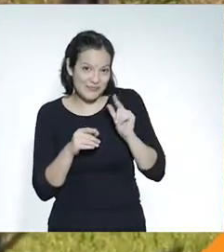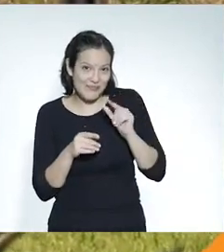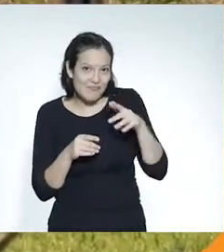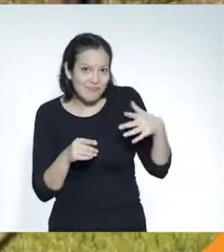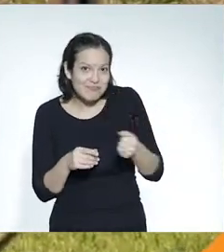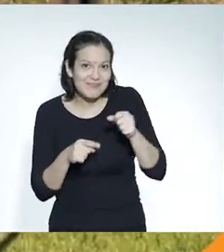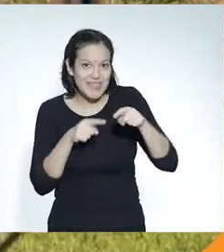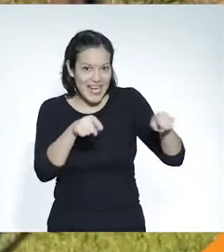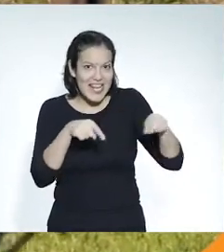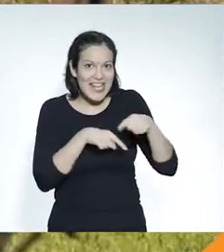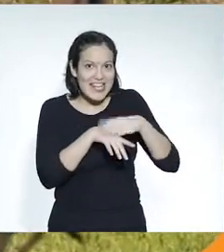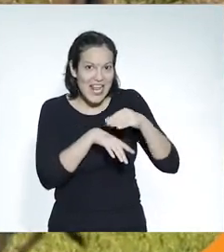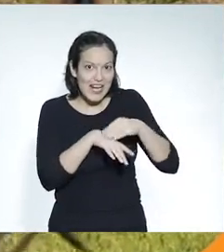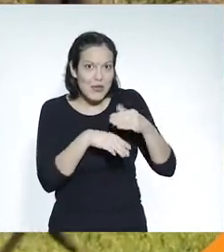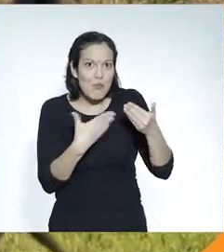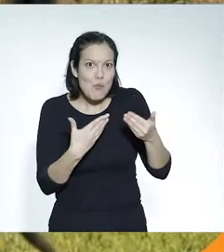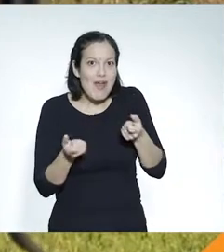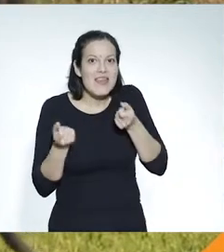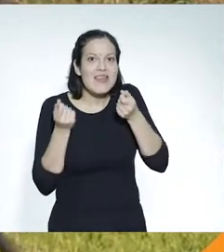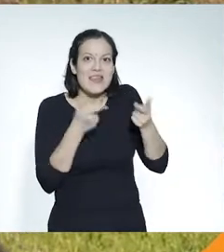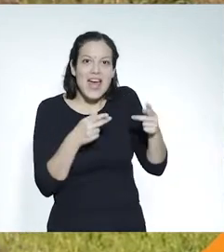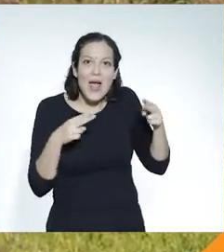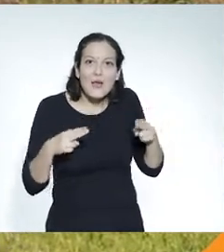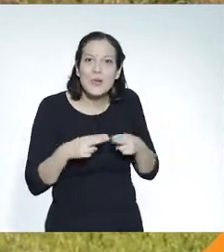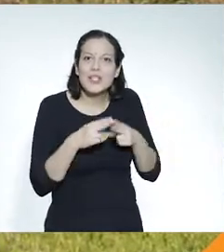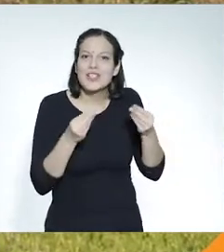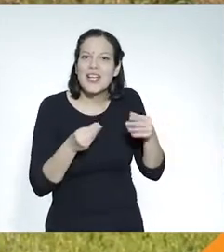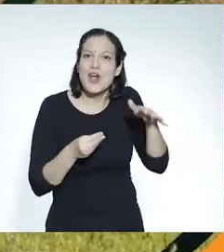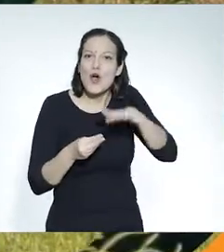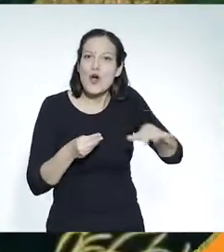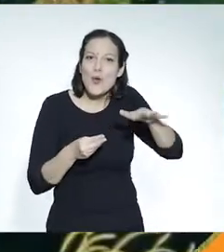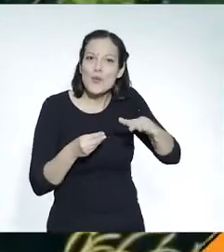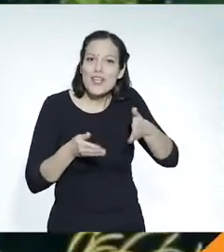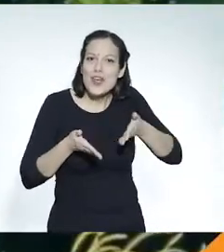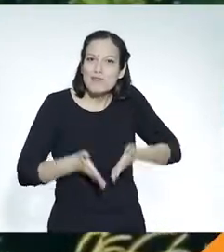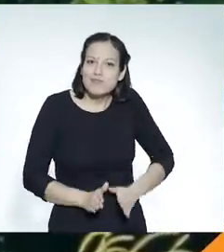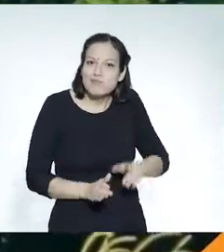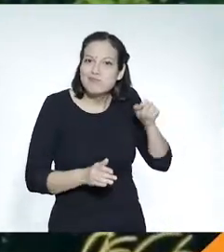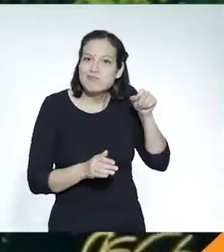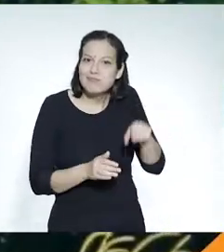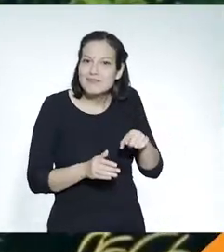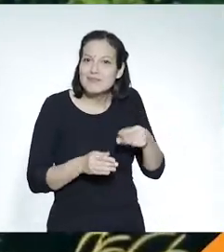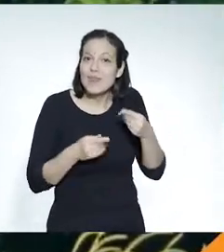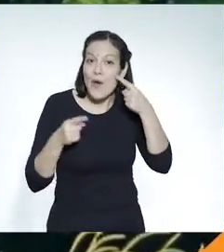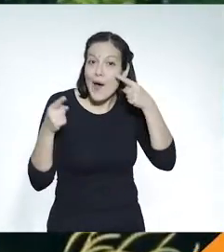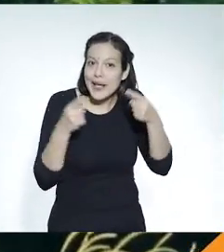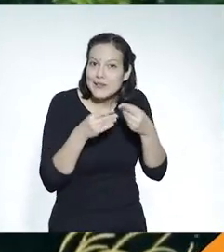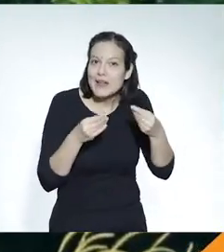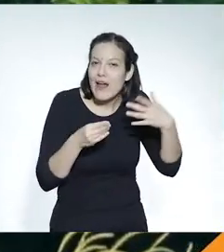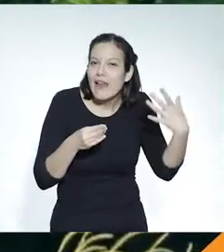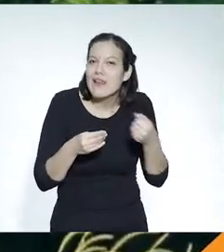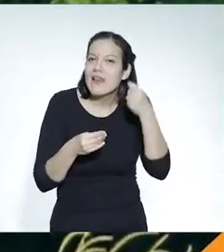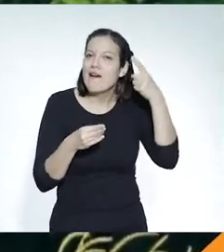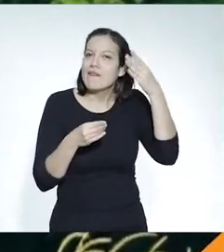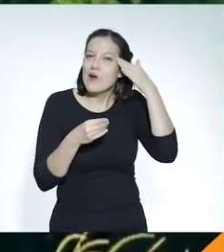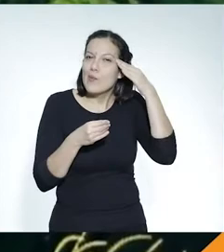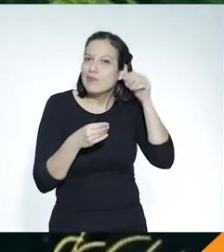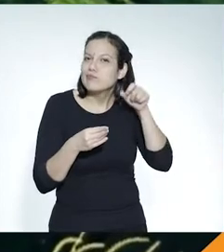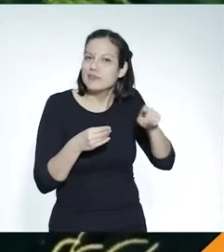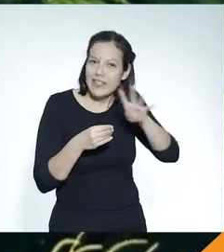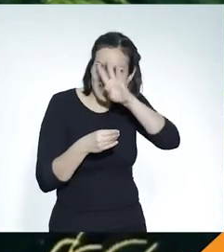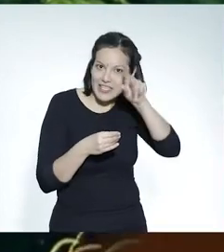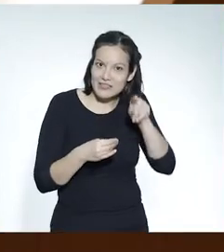recuperó un terreno para ser utilizado como espacio de encuentro para comunidades originarias, con el objetivo de recuperar la cosmovisión